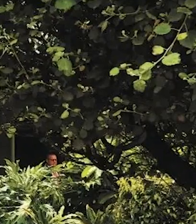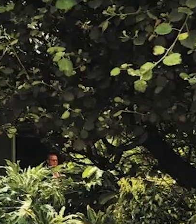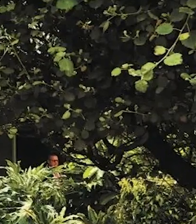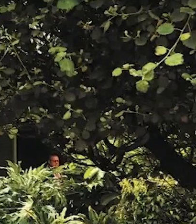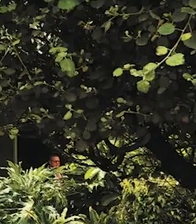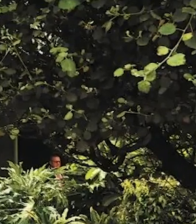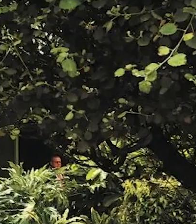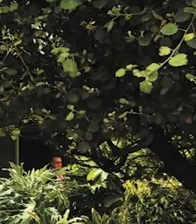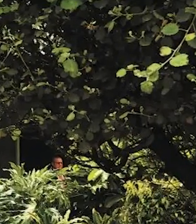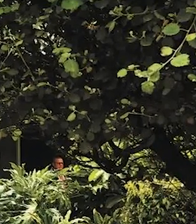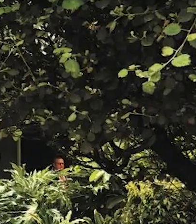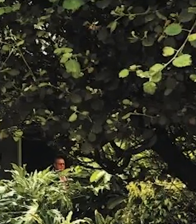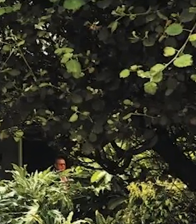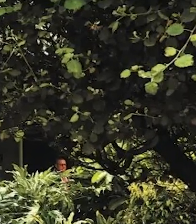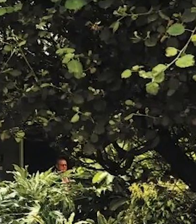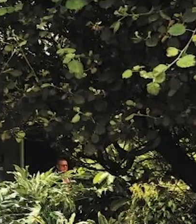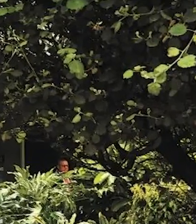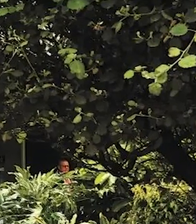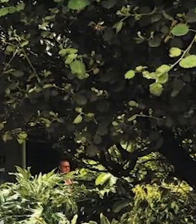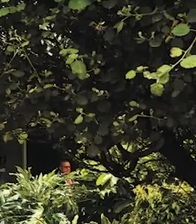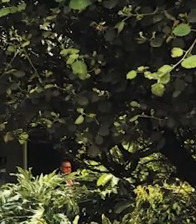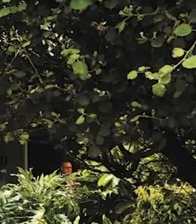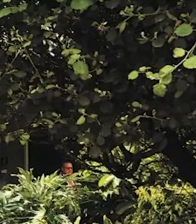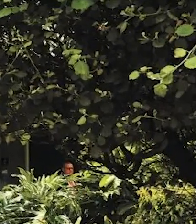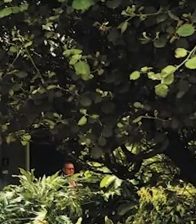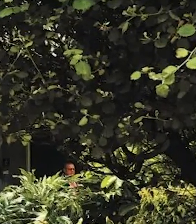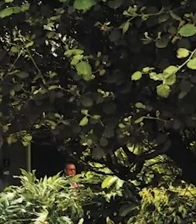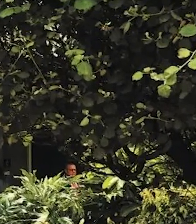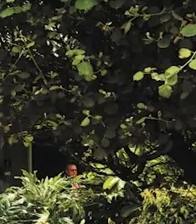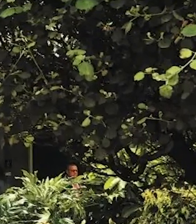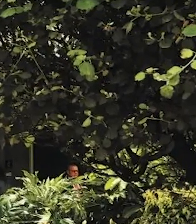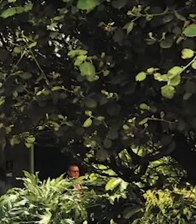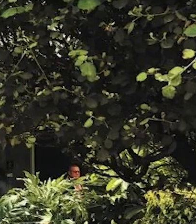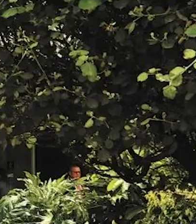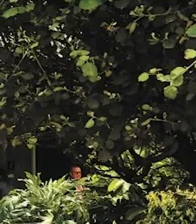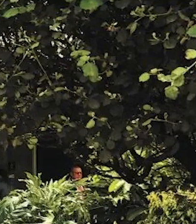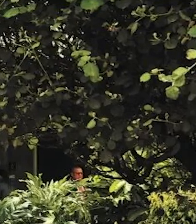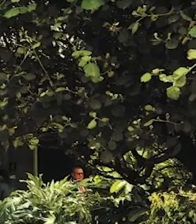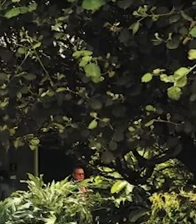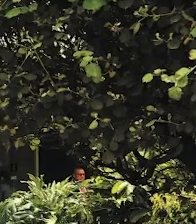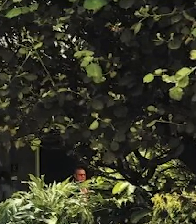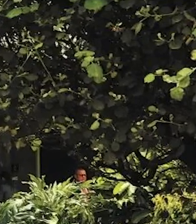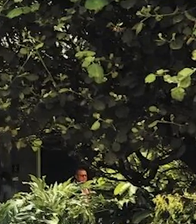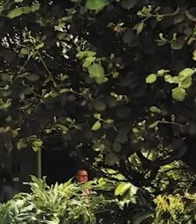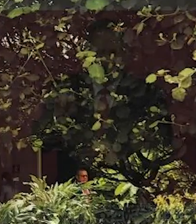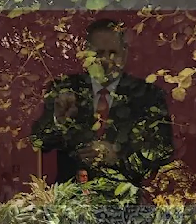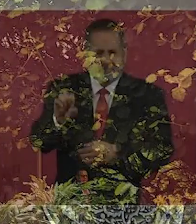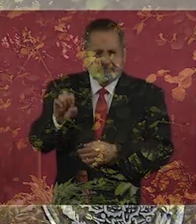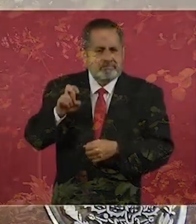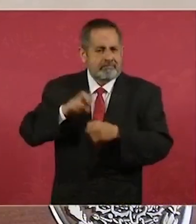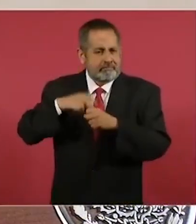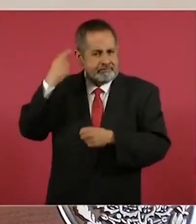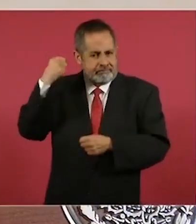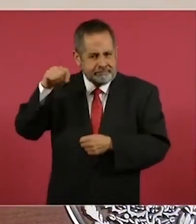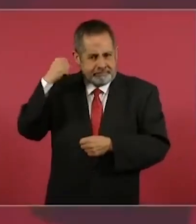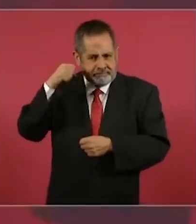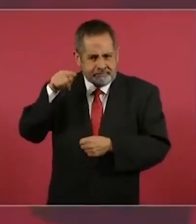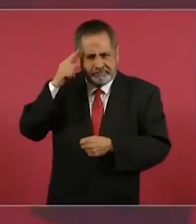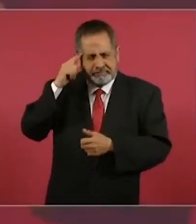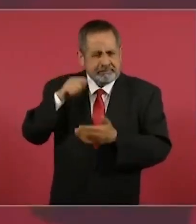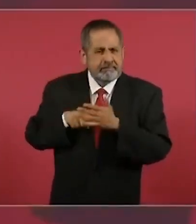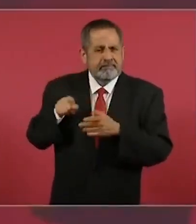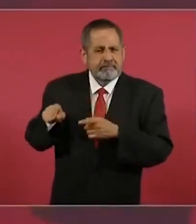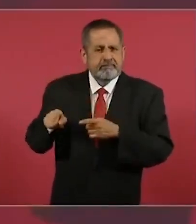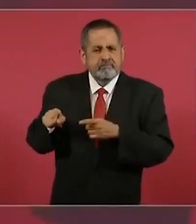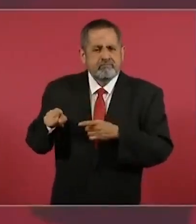La Sala Superior del Tribunal Electoral del Poder Judicial de la Federación determinó que Andrés Manuel López Obrador, presidente de México, vulneró el proceso electoral